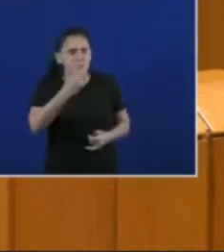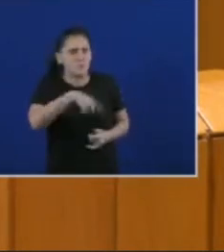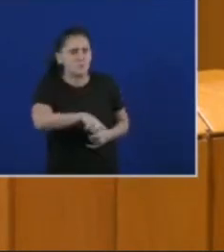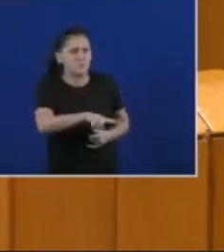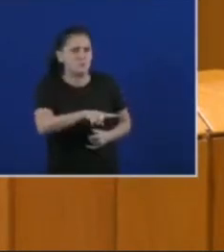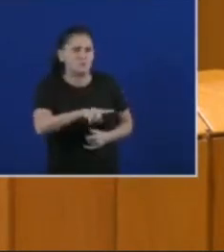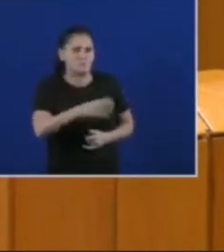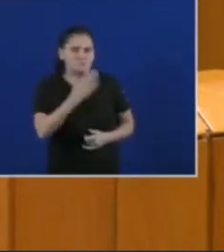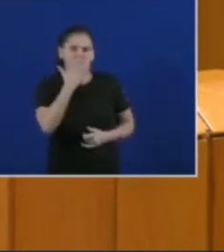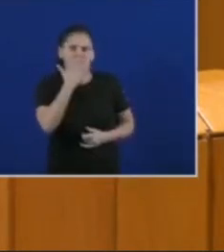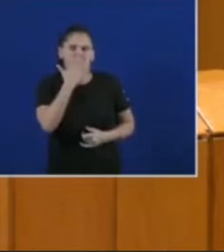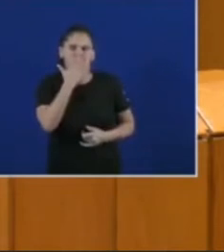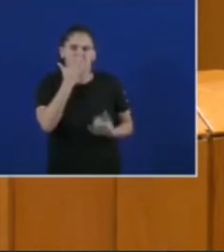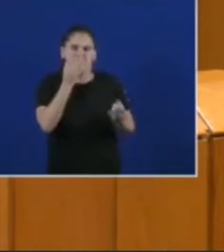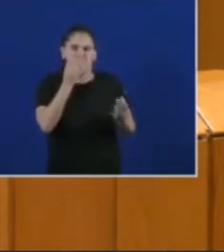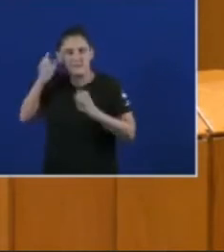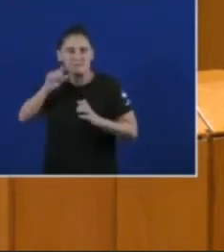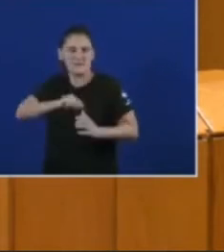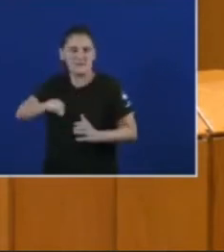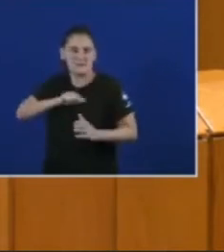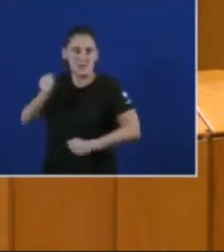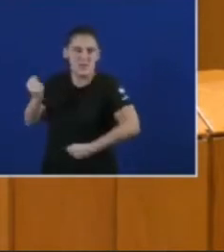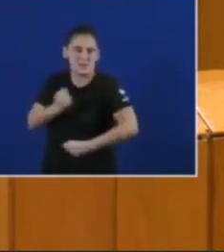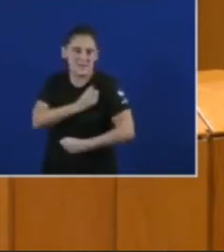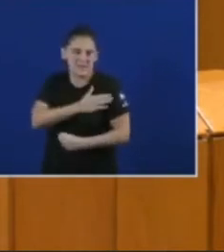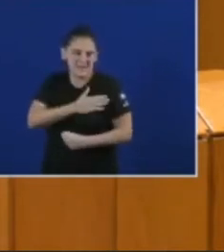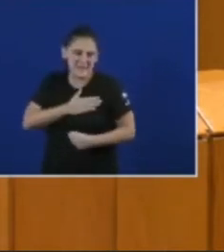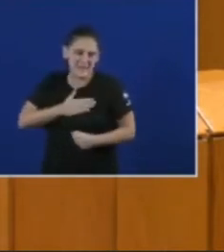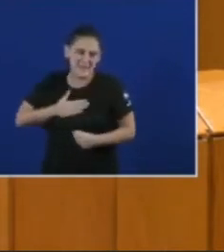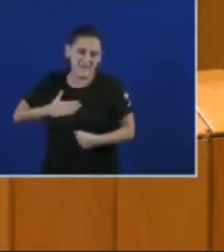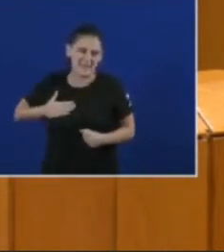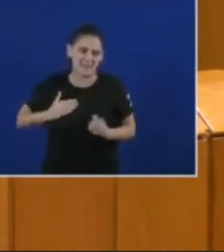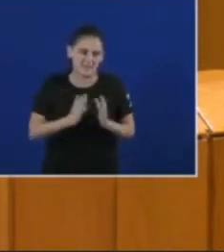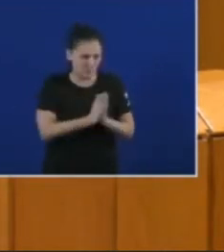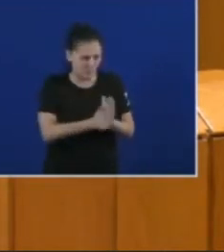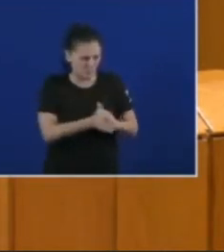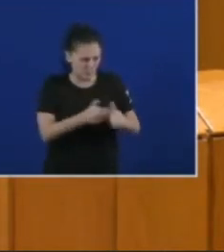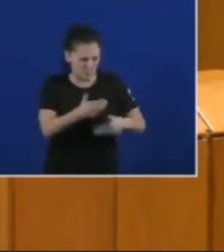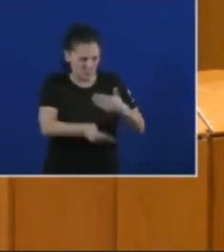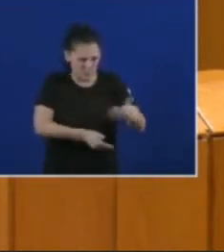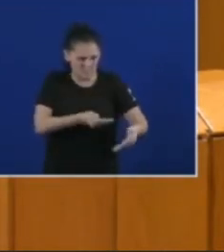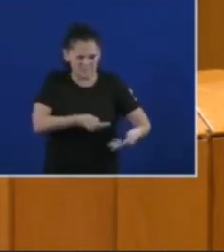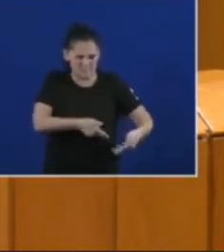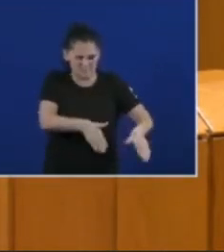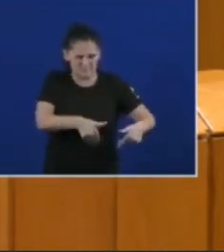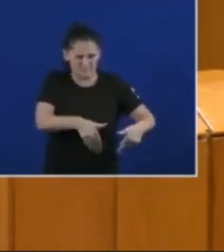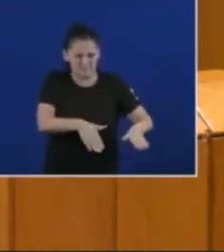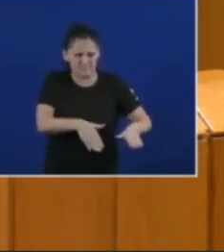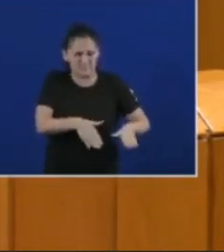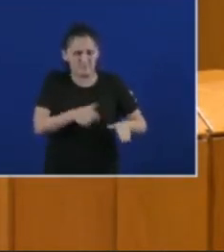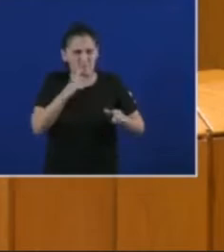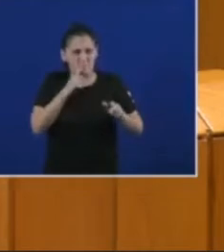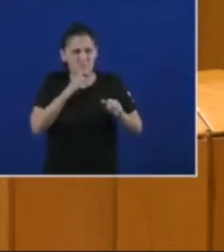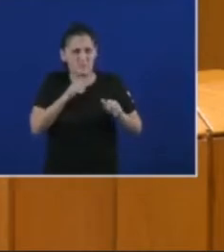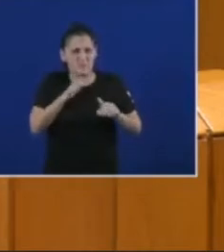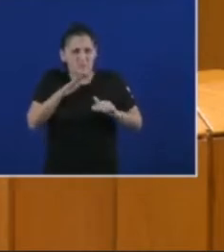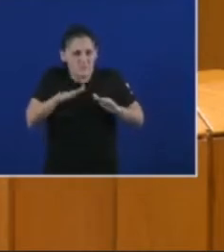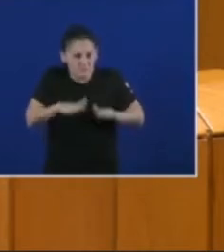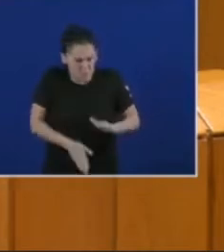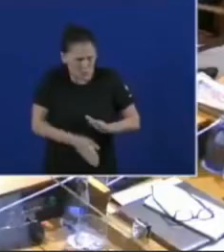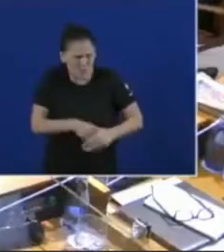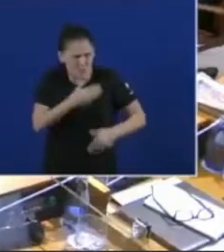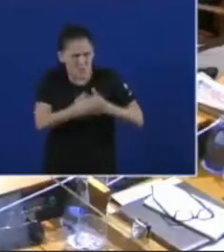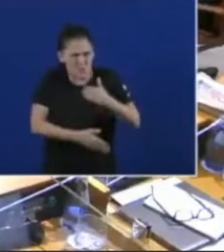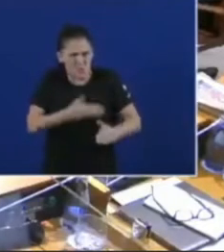bastante ridículos, eille dicir vostedes. Eu pediríalles, sigan por aí. non se movan medio